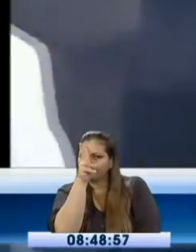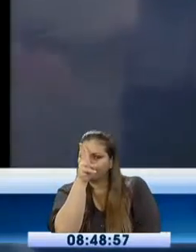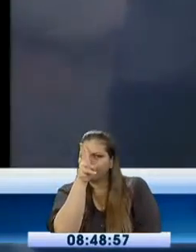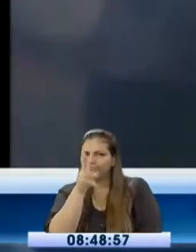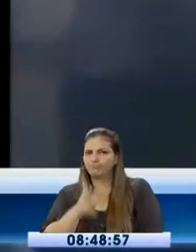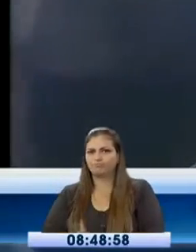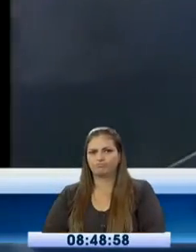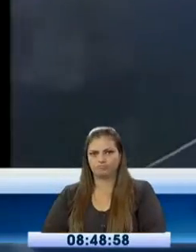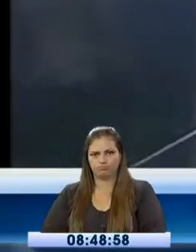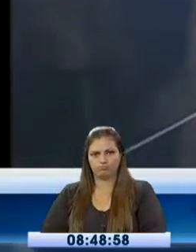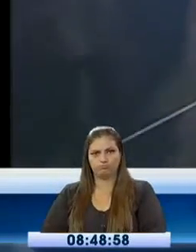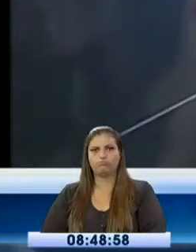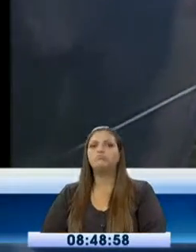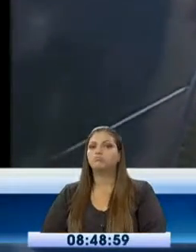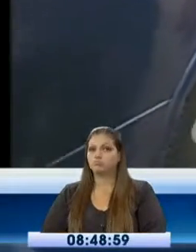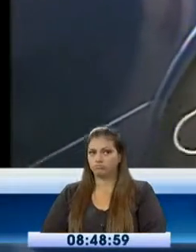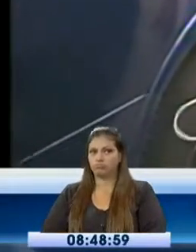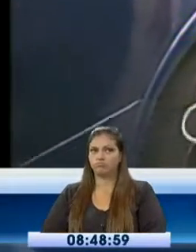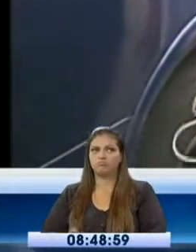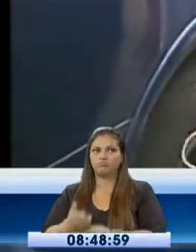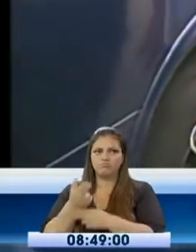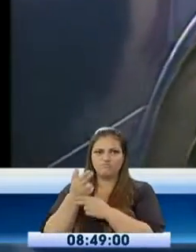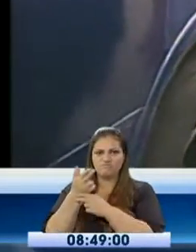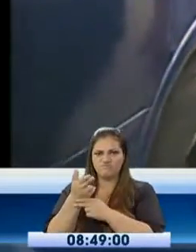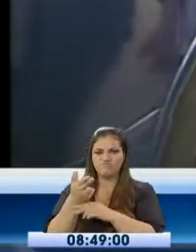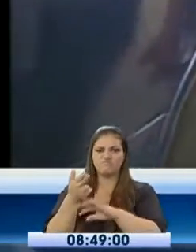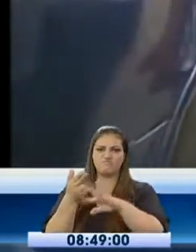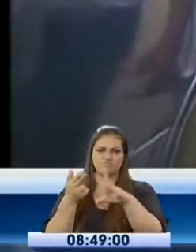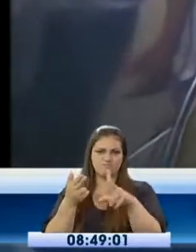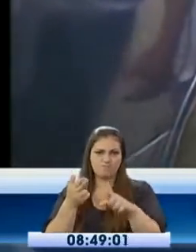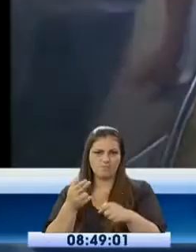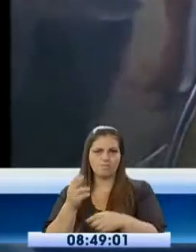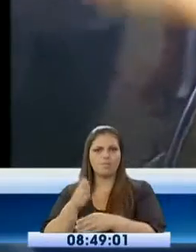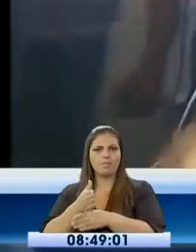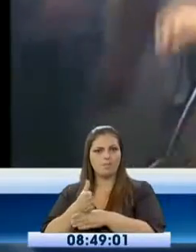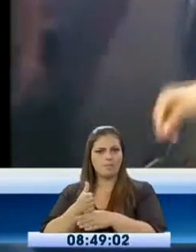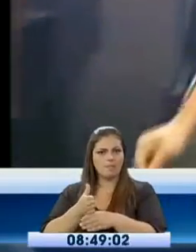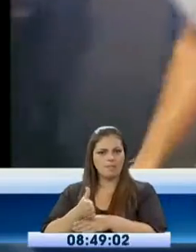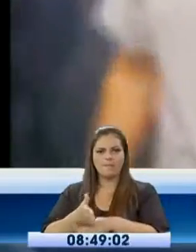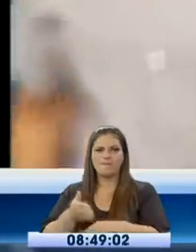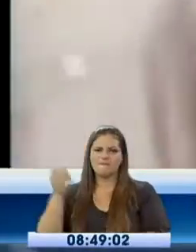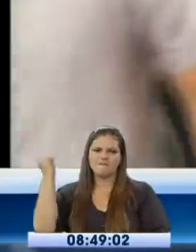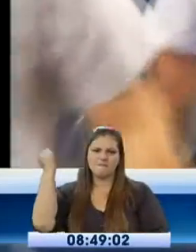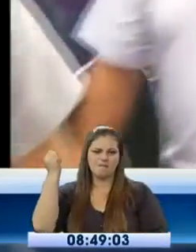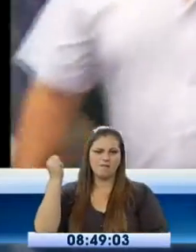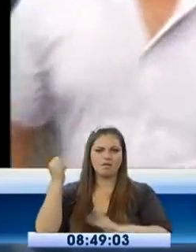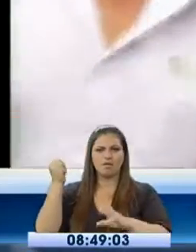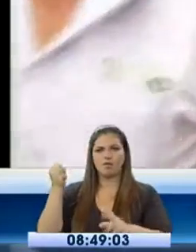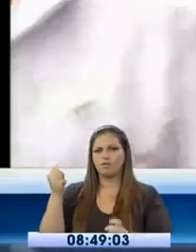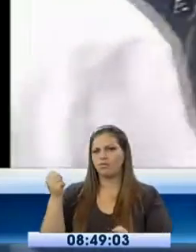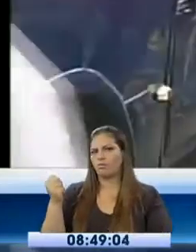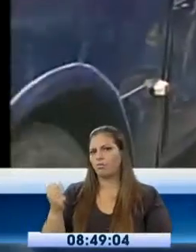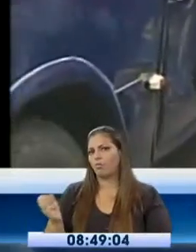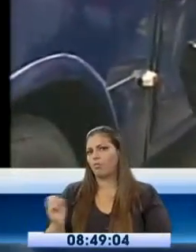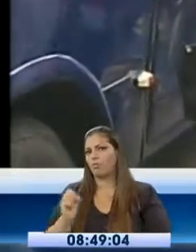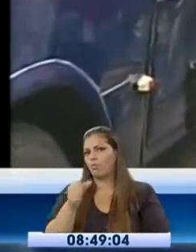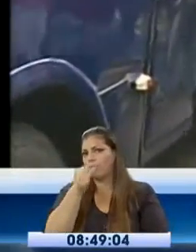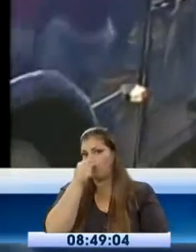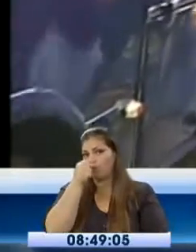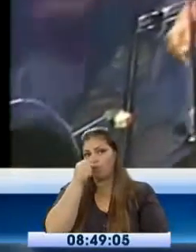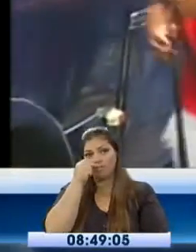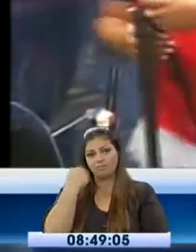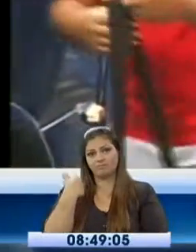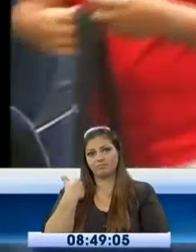reputación arriba y que vaya a cometer sus fechorías. Así que son unos cuantos minutos, no es mucho, la verdad. La policía trata